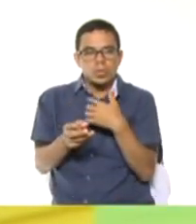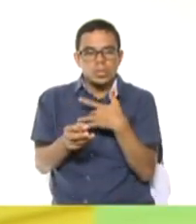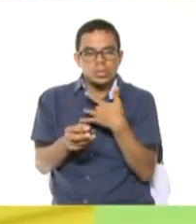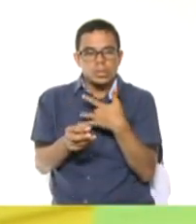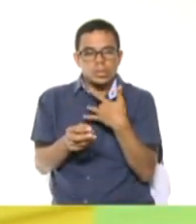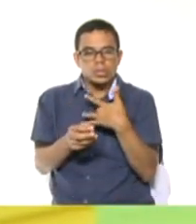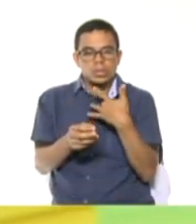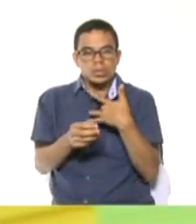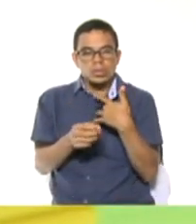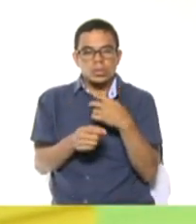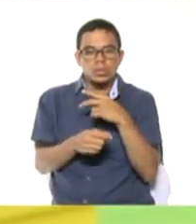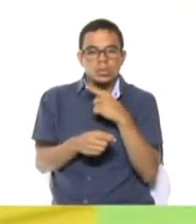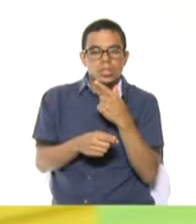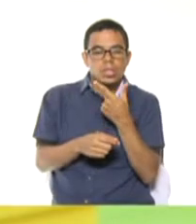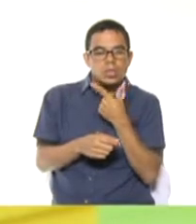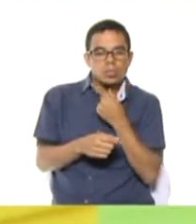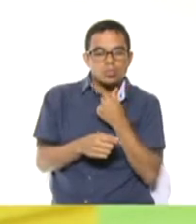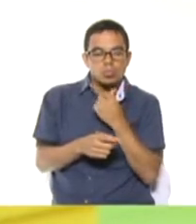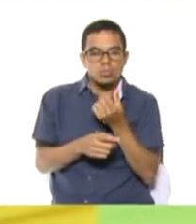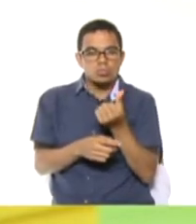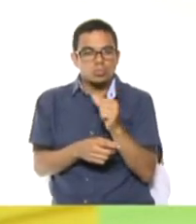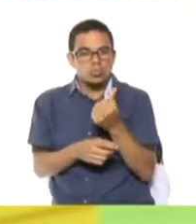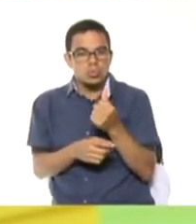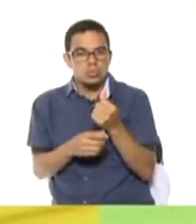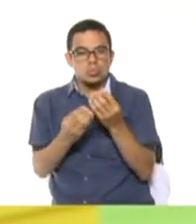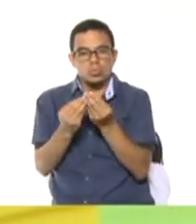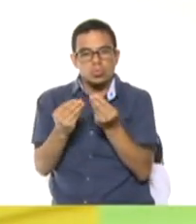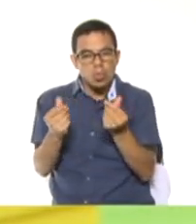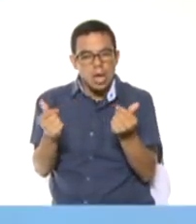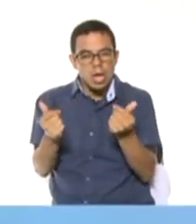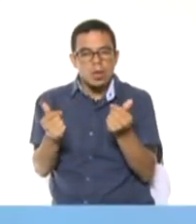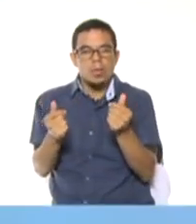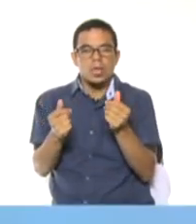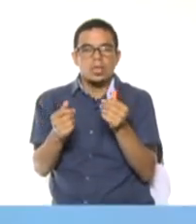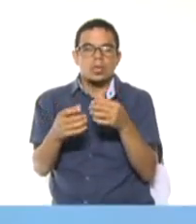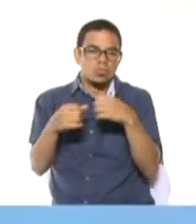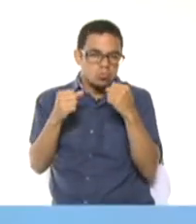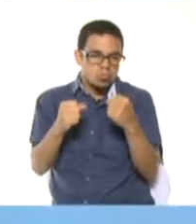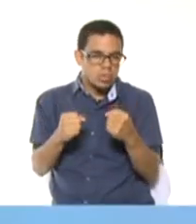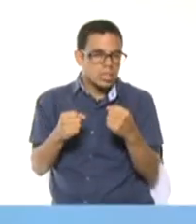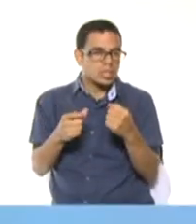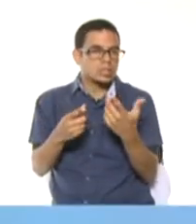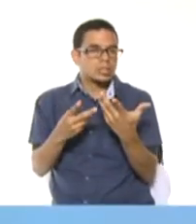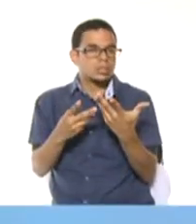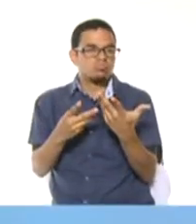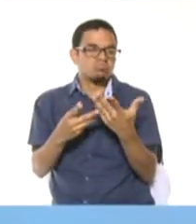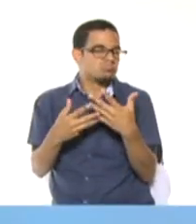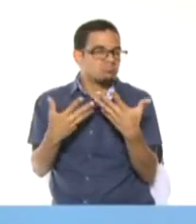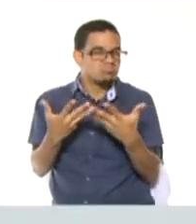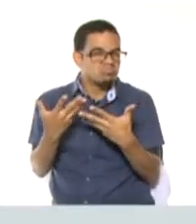saber, sentir, palpar si es suave la harina, si es gruesa,